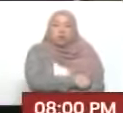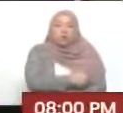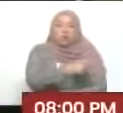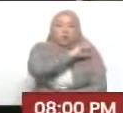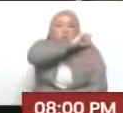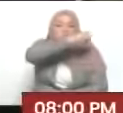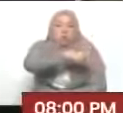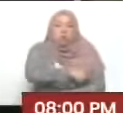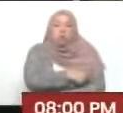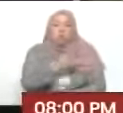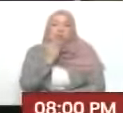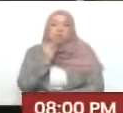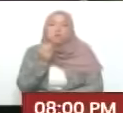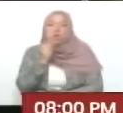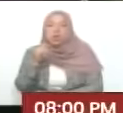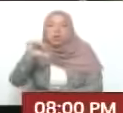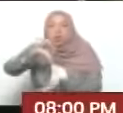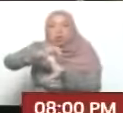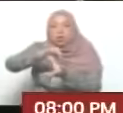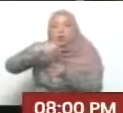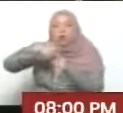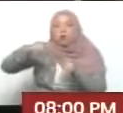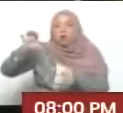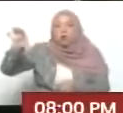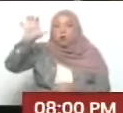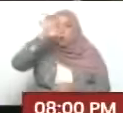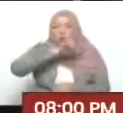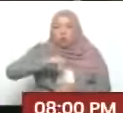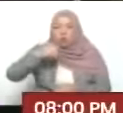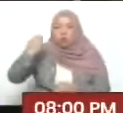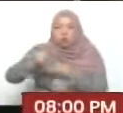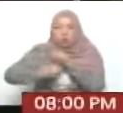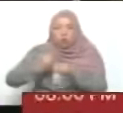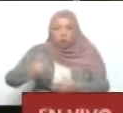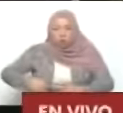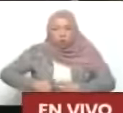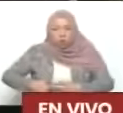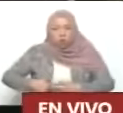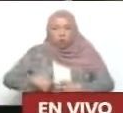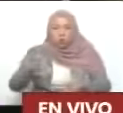de Israel para evitar que Irán u otros países puedan hacer